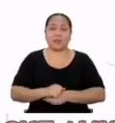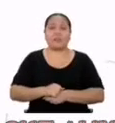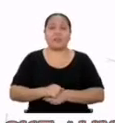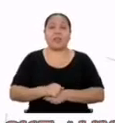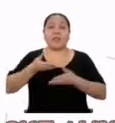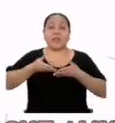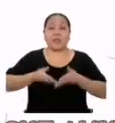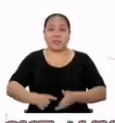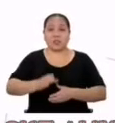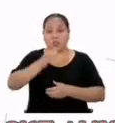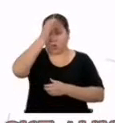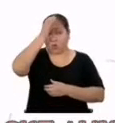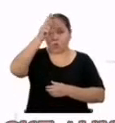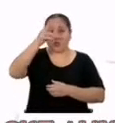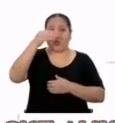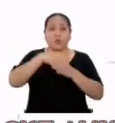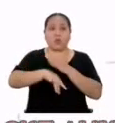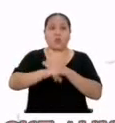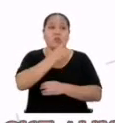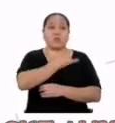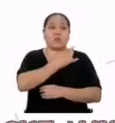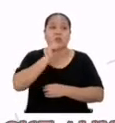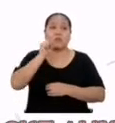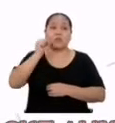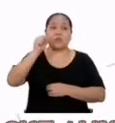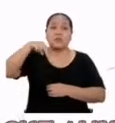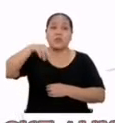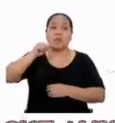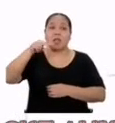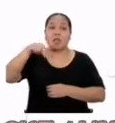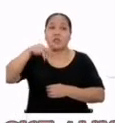San Antonio Abad en